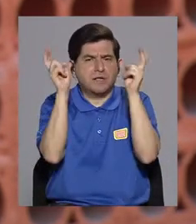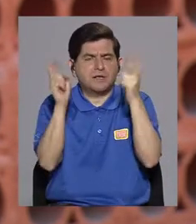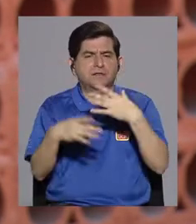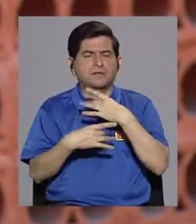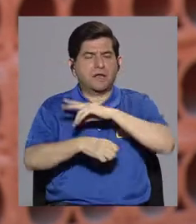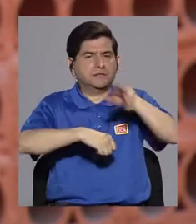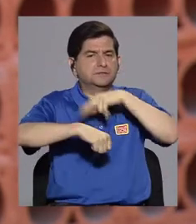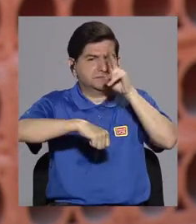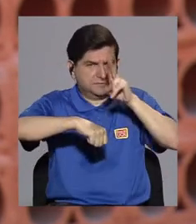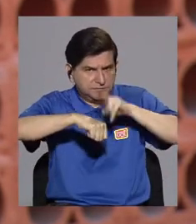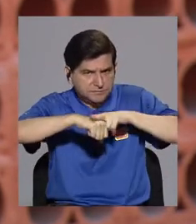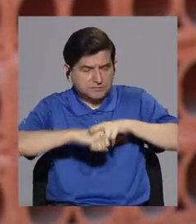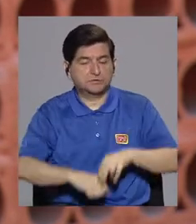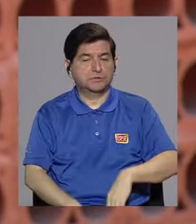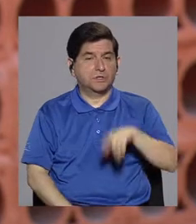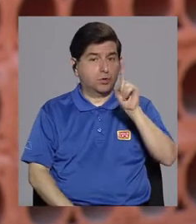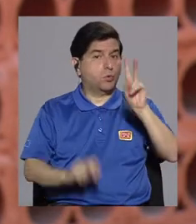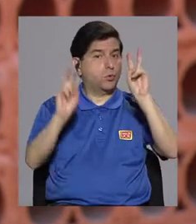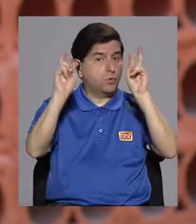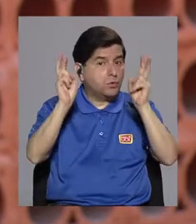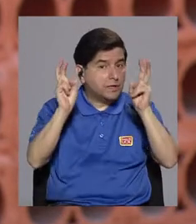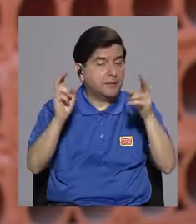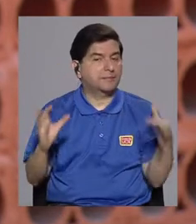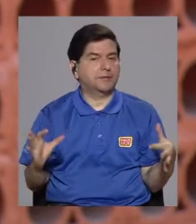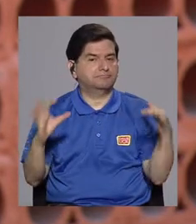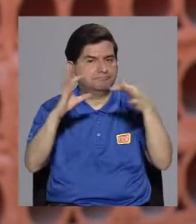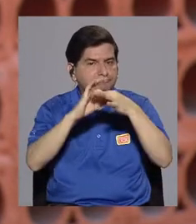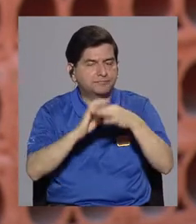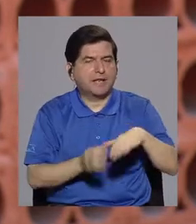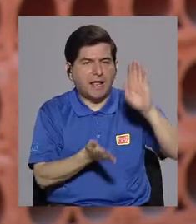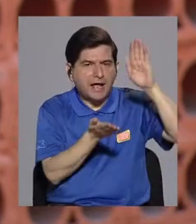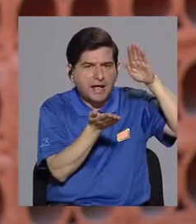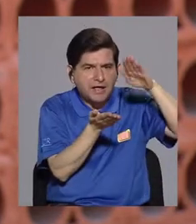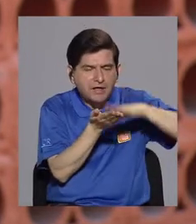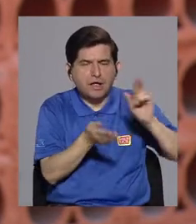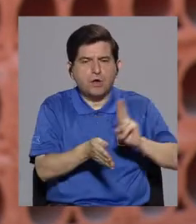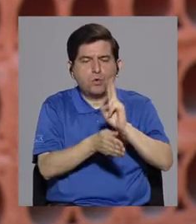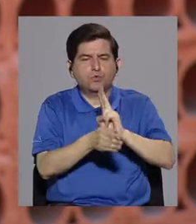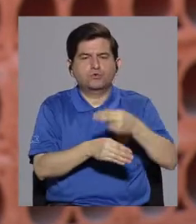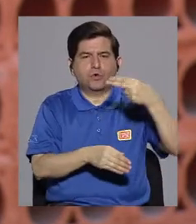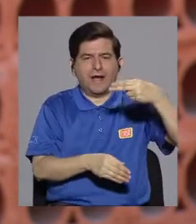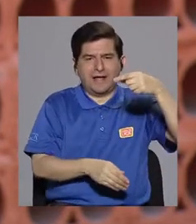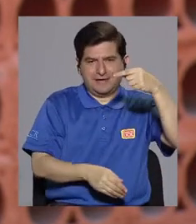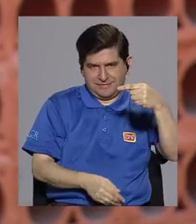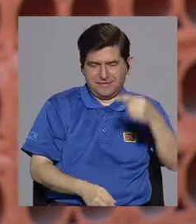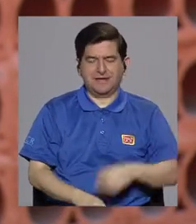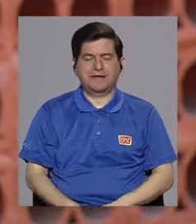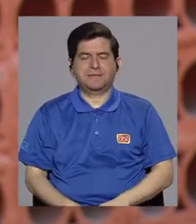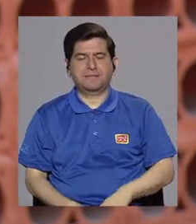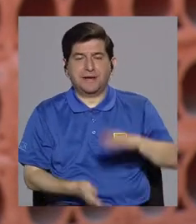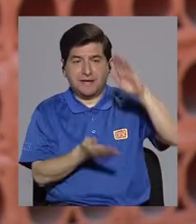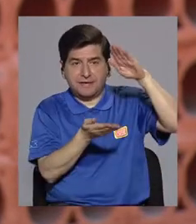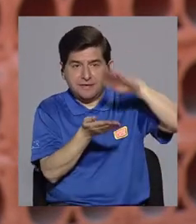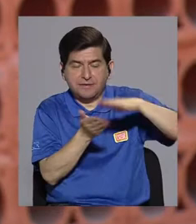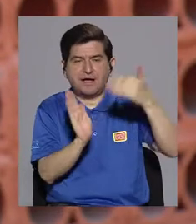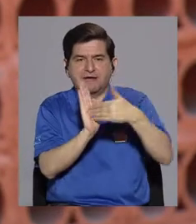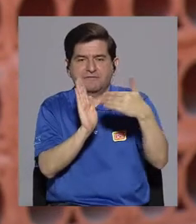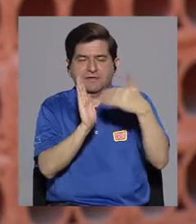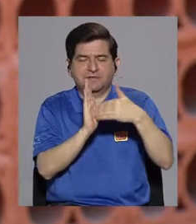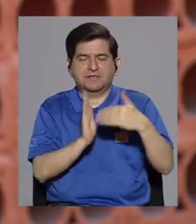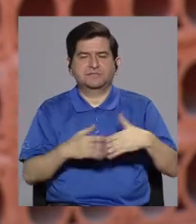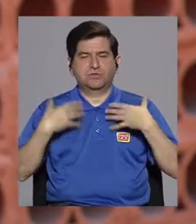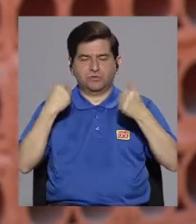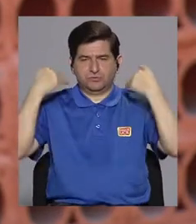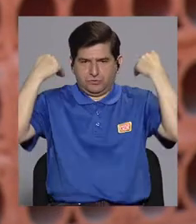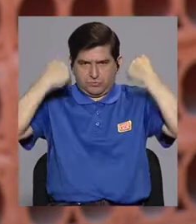algunos temas de interés nacional. Uno de estos temas es acerca de la reducción del uso de mercurio para evitar riesgos en la salud